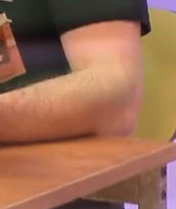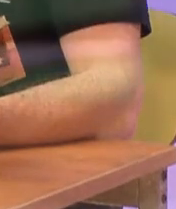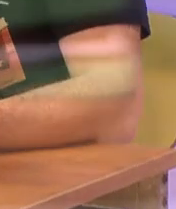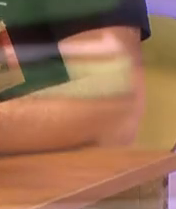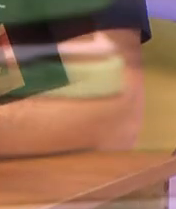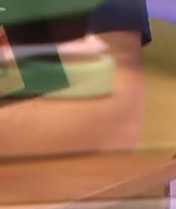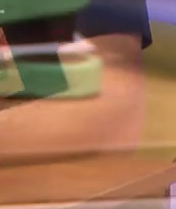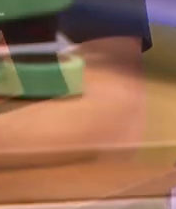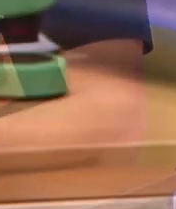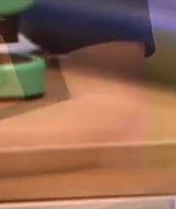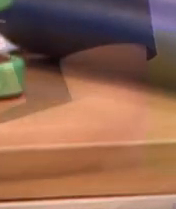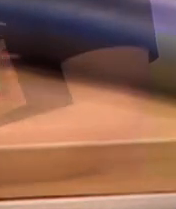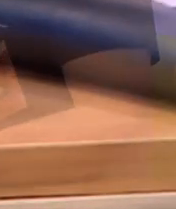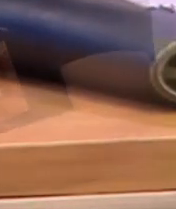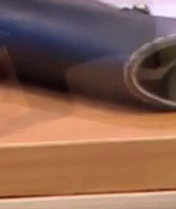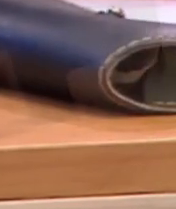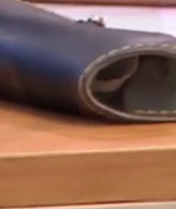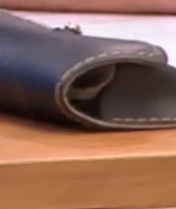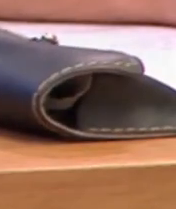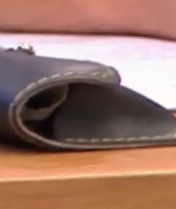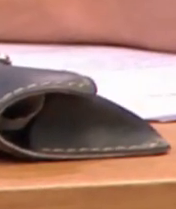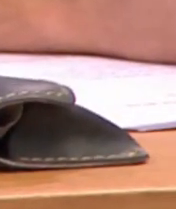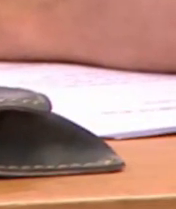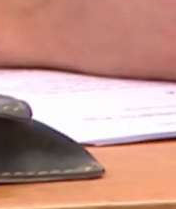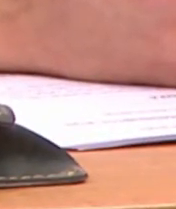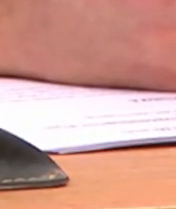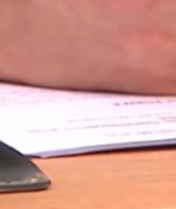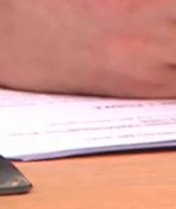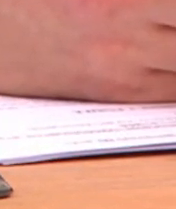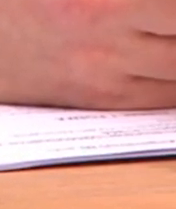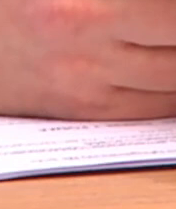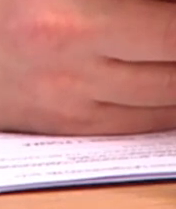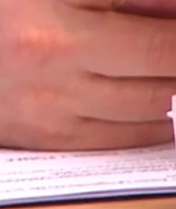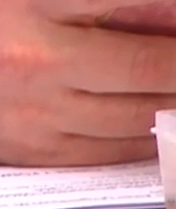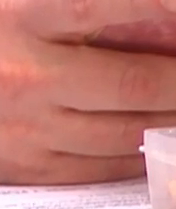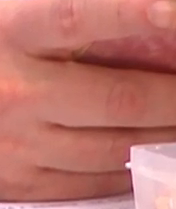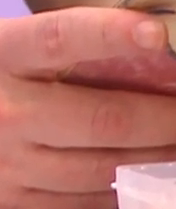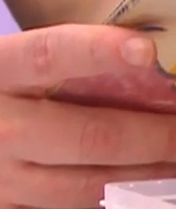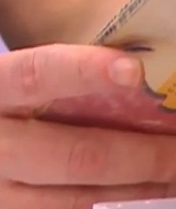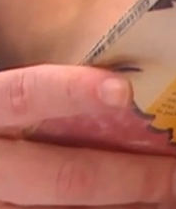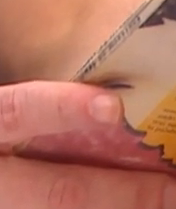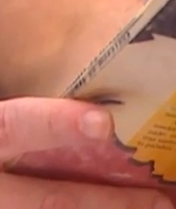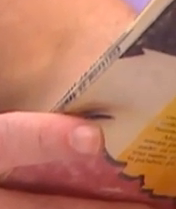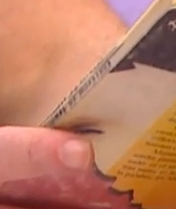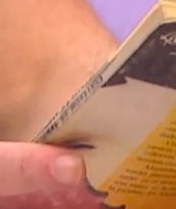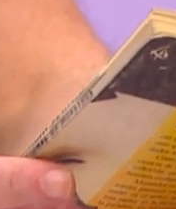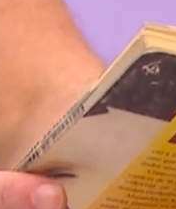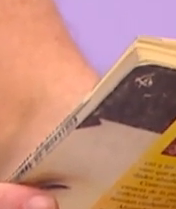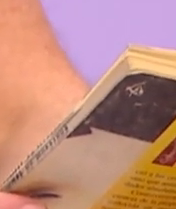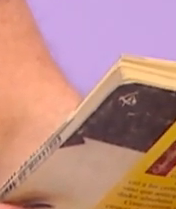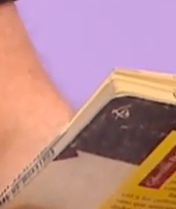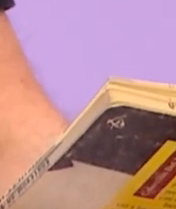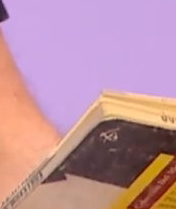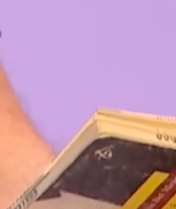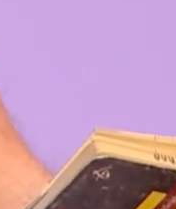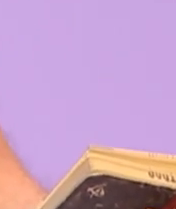como un reloj de arena, cae la música en la música. Estoy triste en la noche de